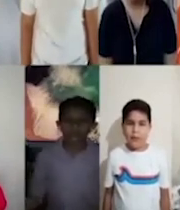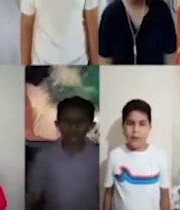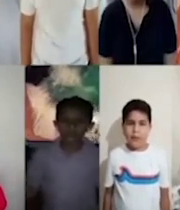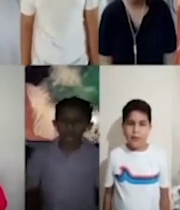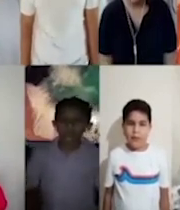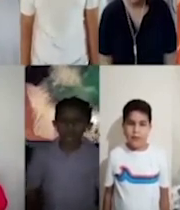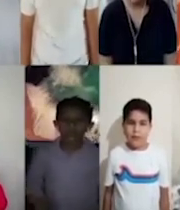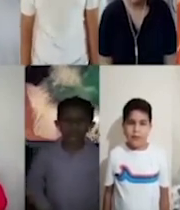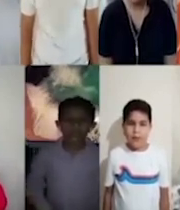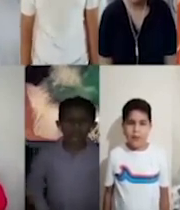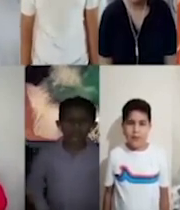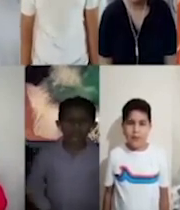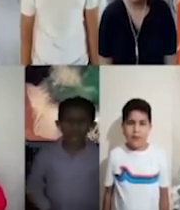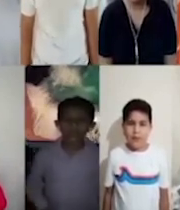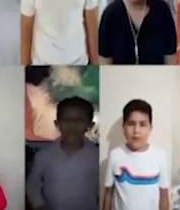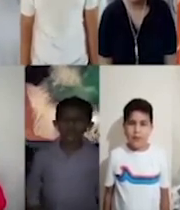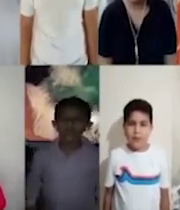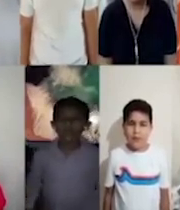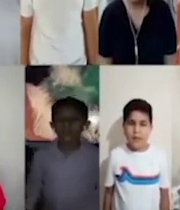color.